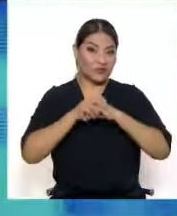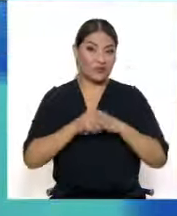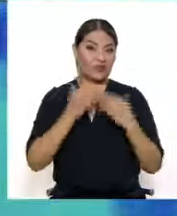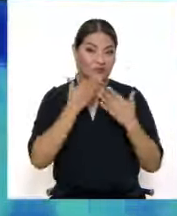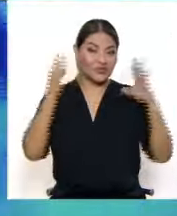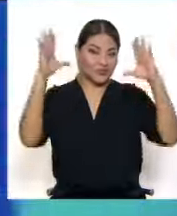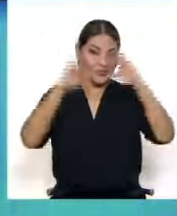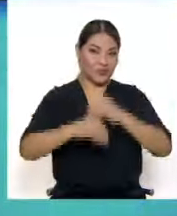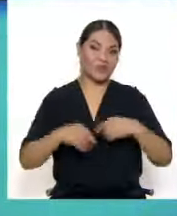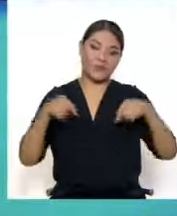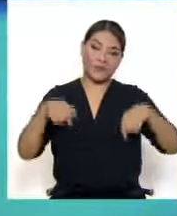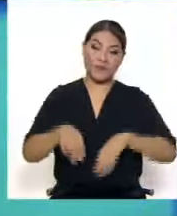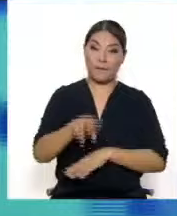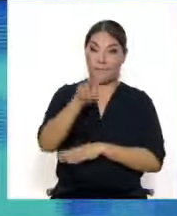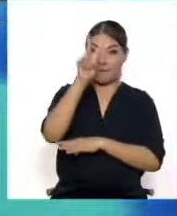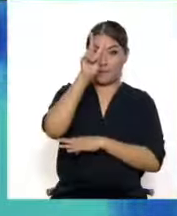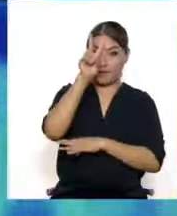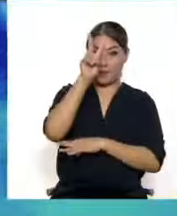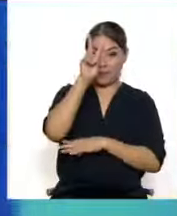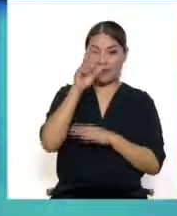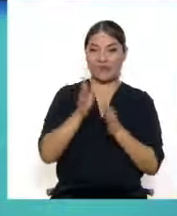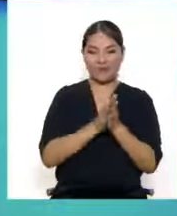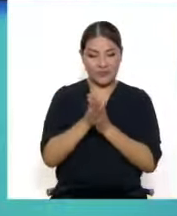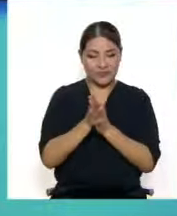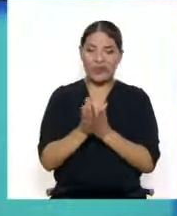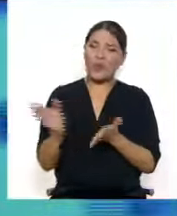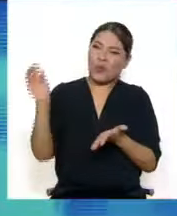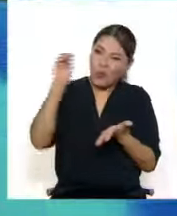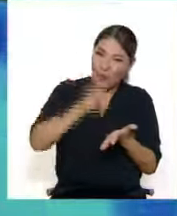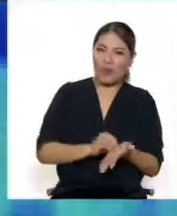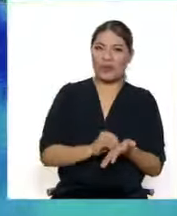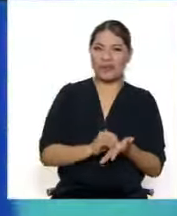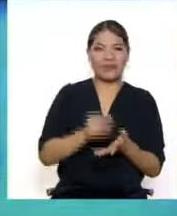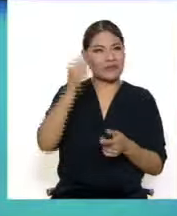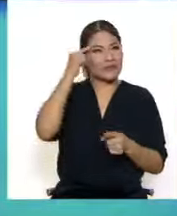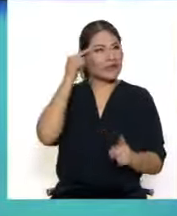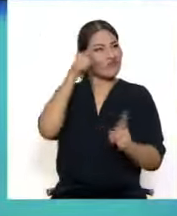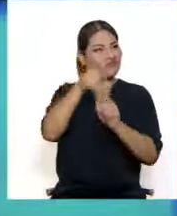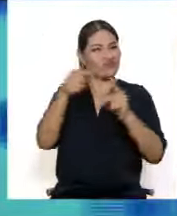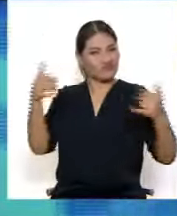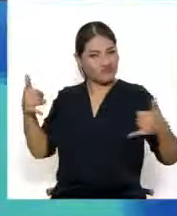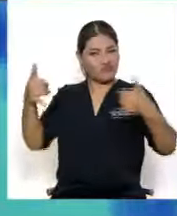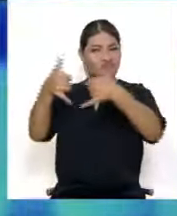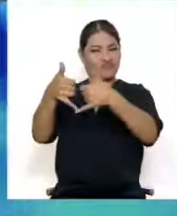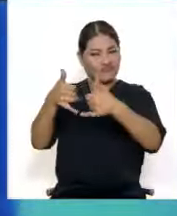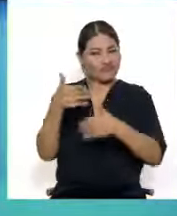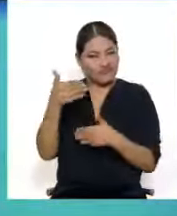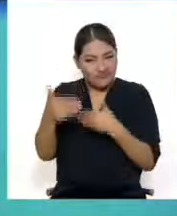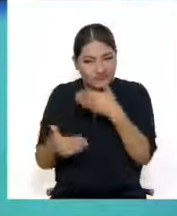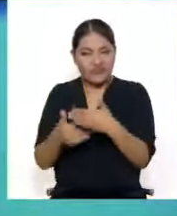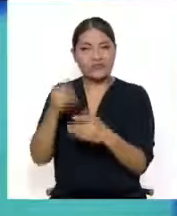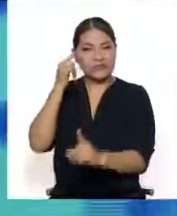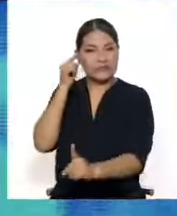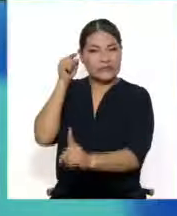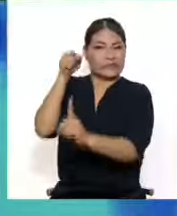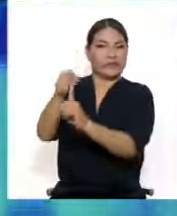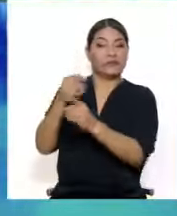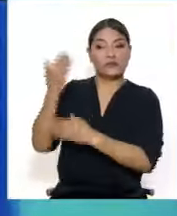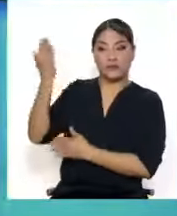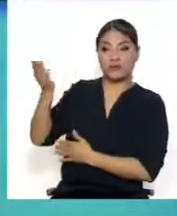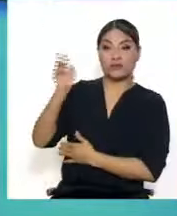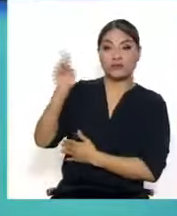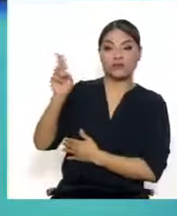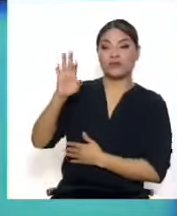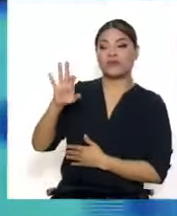selección peruana lo que tiene que hacer hoy es volver a competir en eliminatorias. Esa es la gran consigna, el gran objetivo de Jorge Fossati,